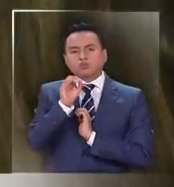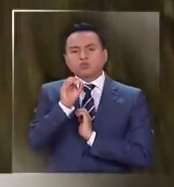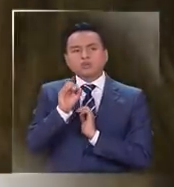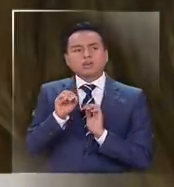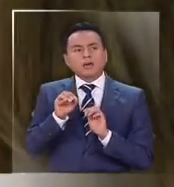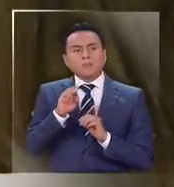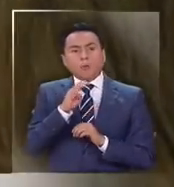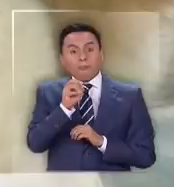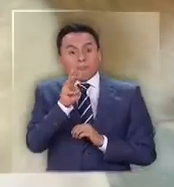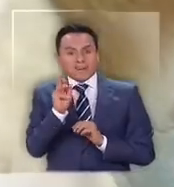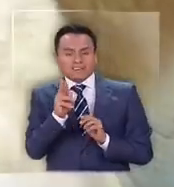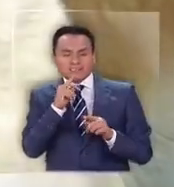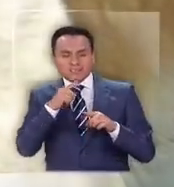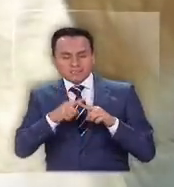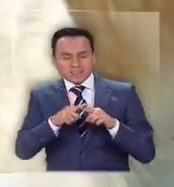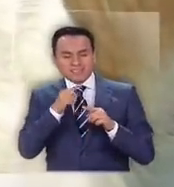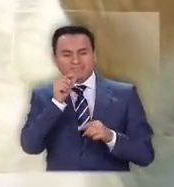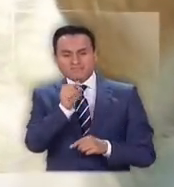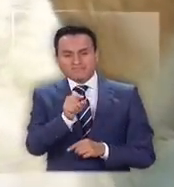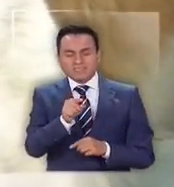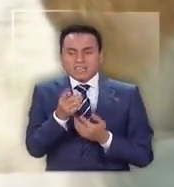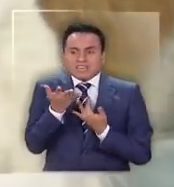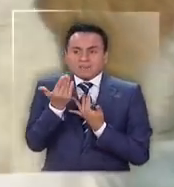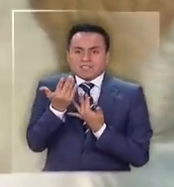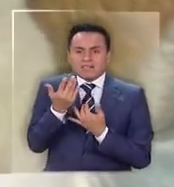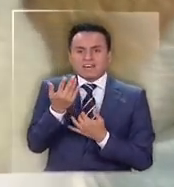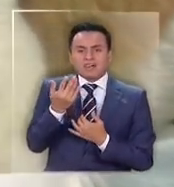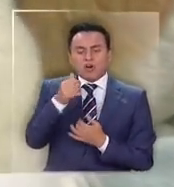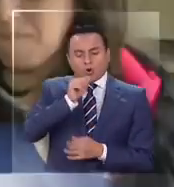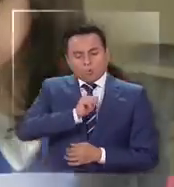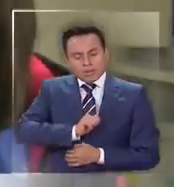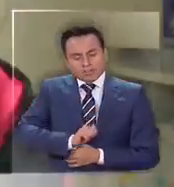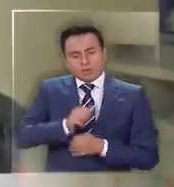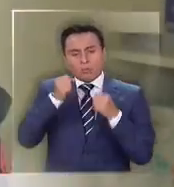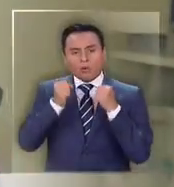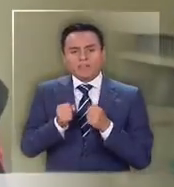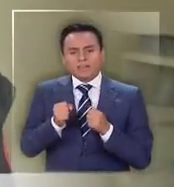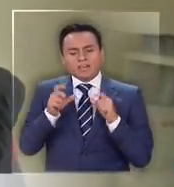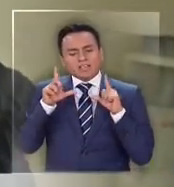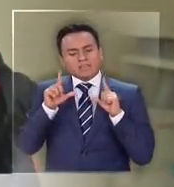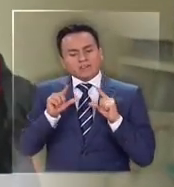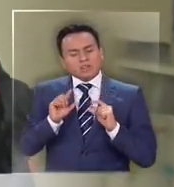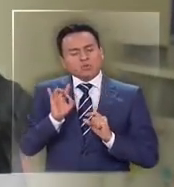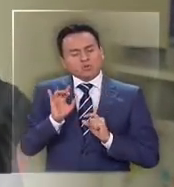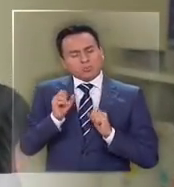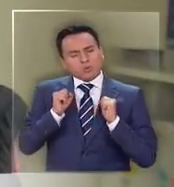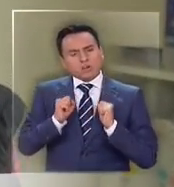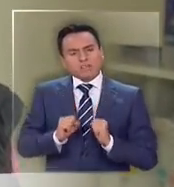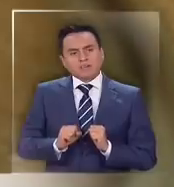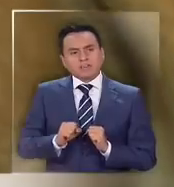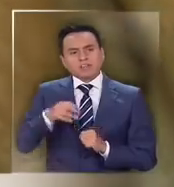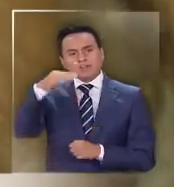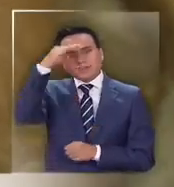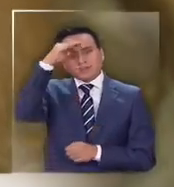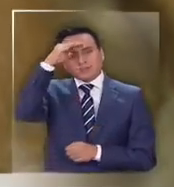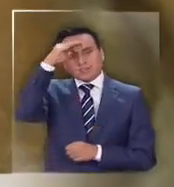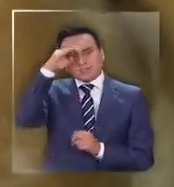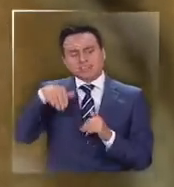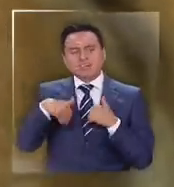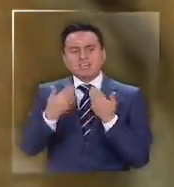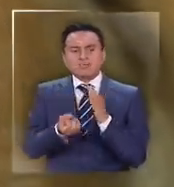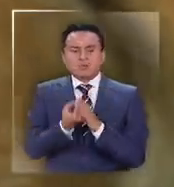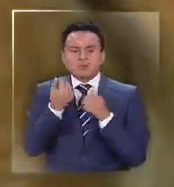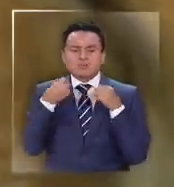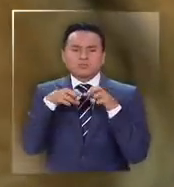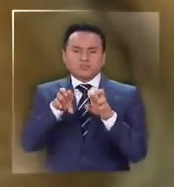Mientras Momberg, como fue nombrada, está a la espera de una operación que podría aliviar en parte su dolor y la que confían le dará una